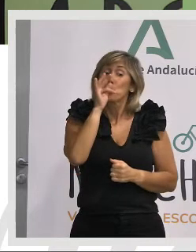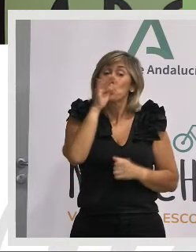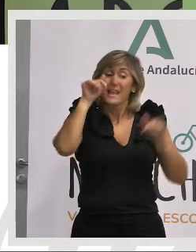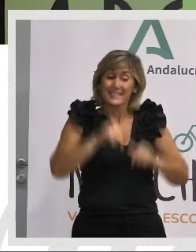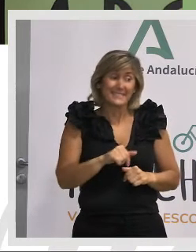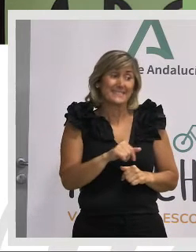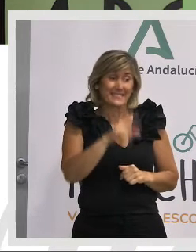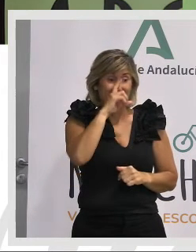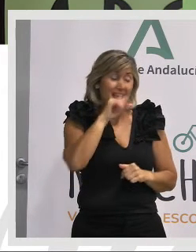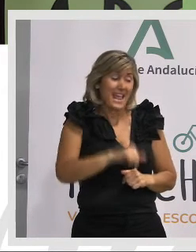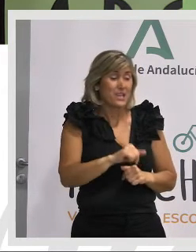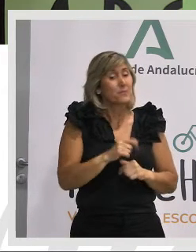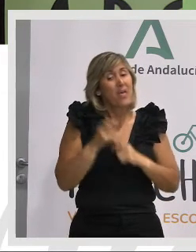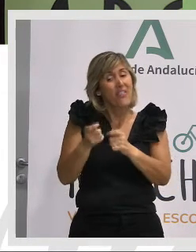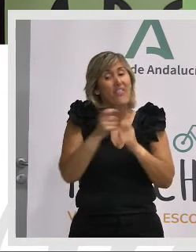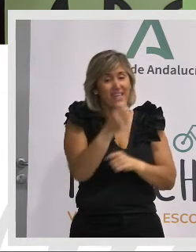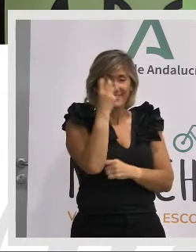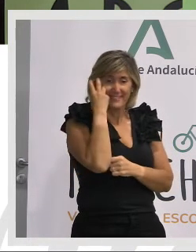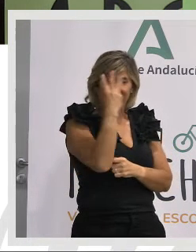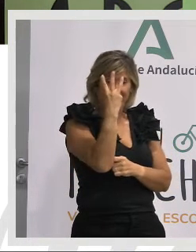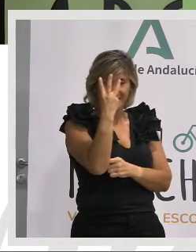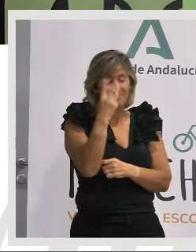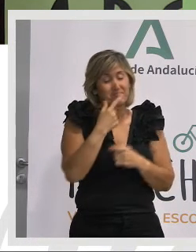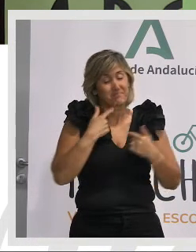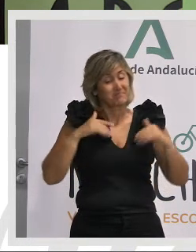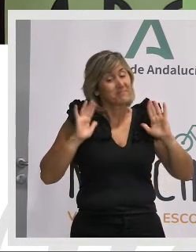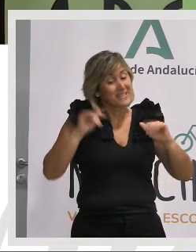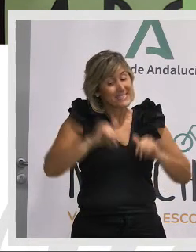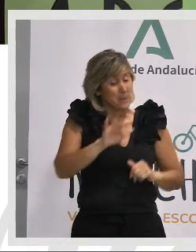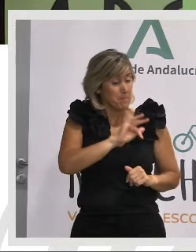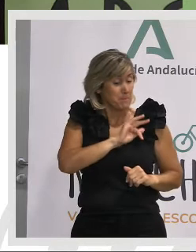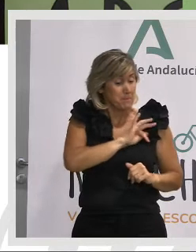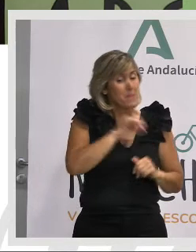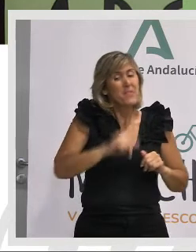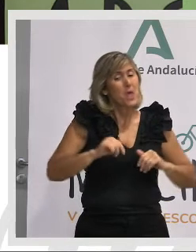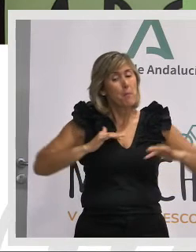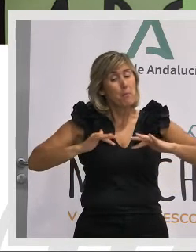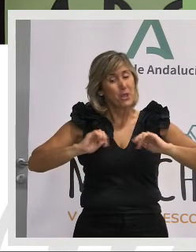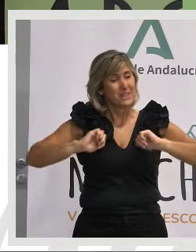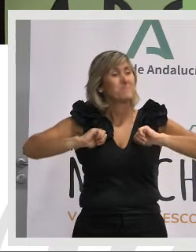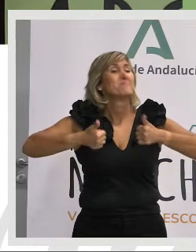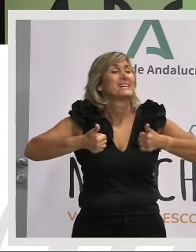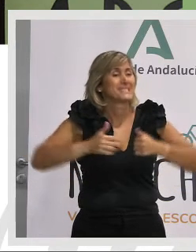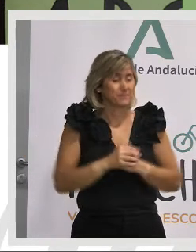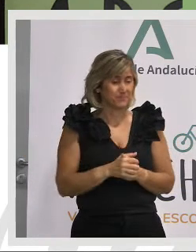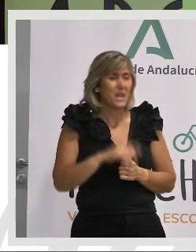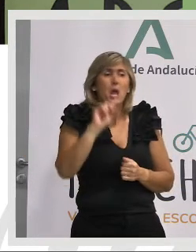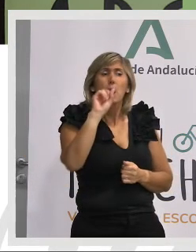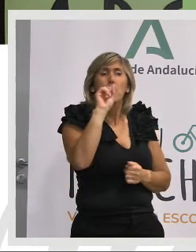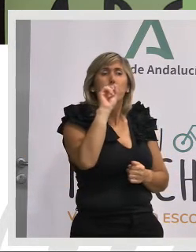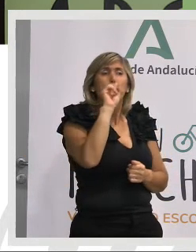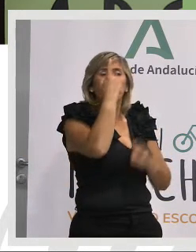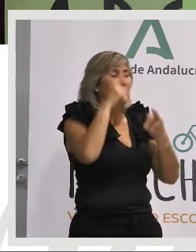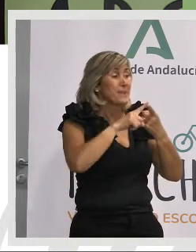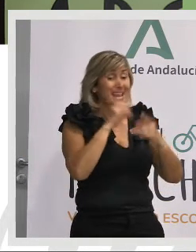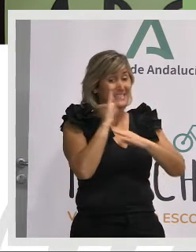concedido 3 Accessit en estos premios de Ponte en Marcha. El primero de ellos es para el